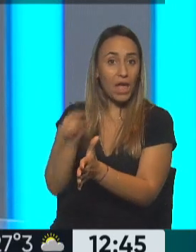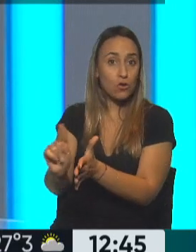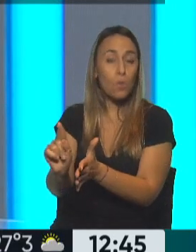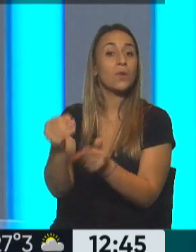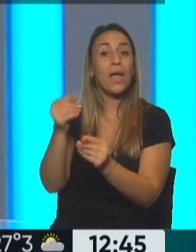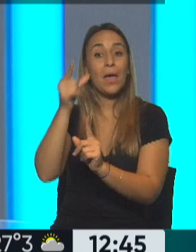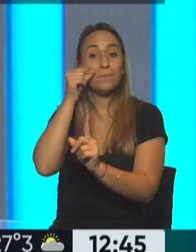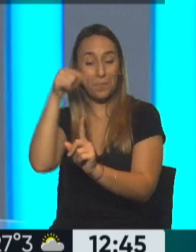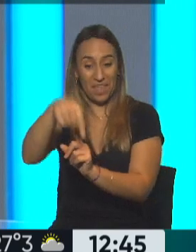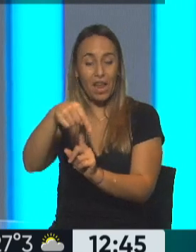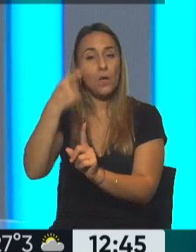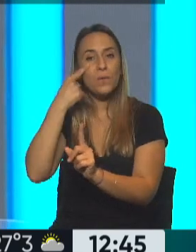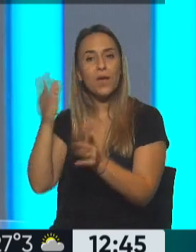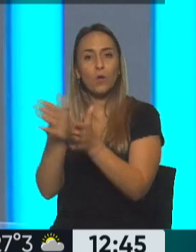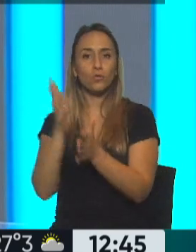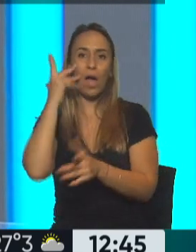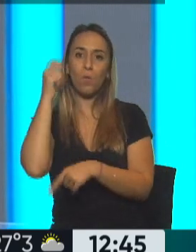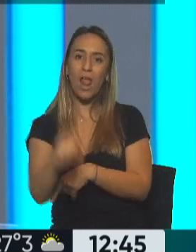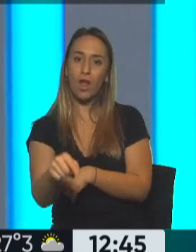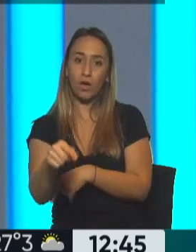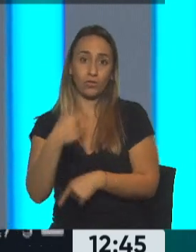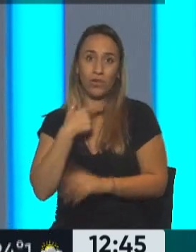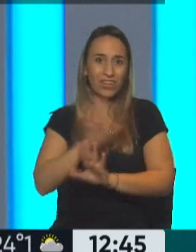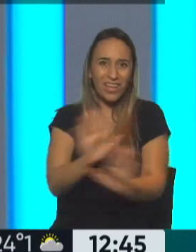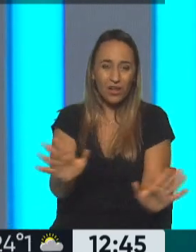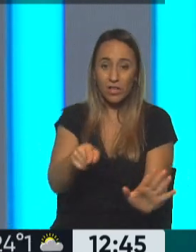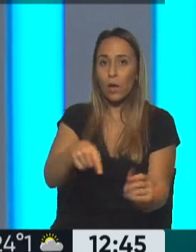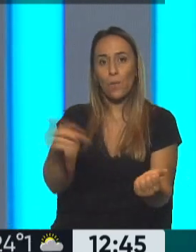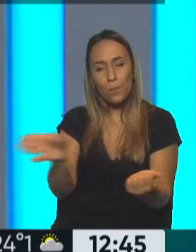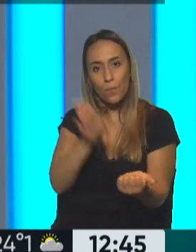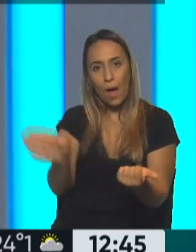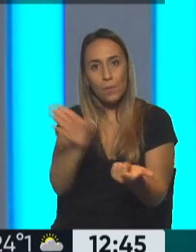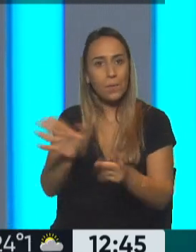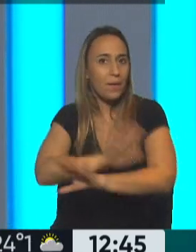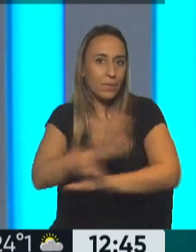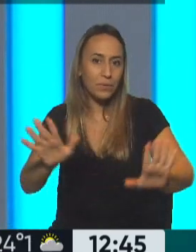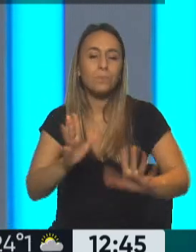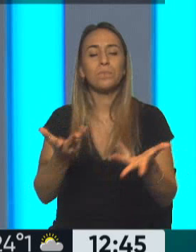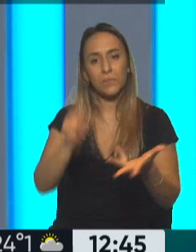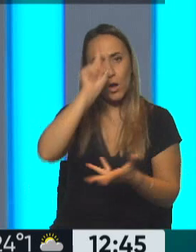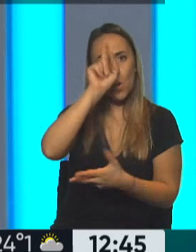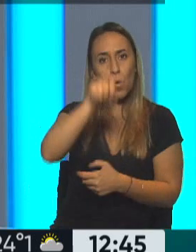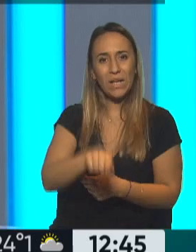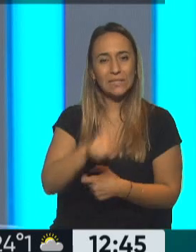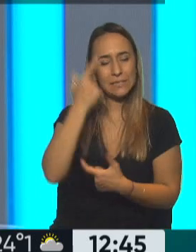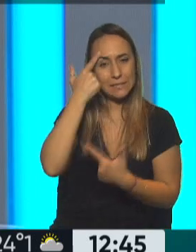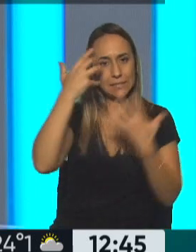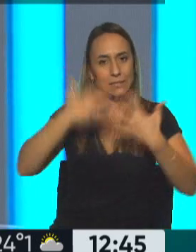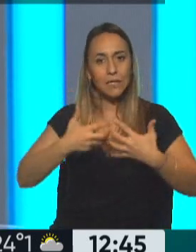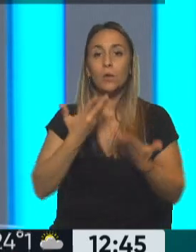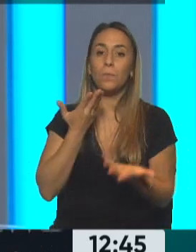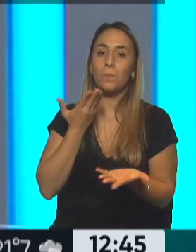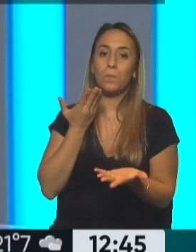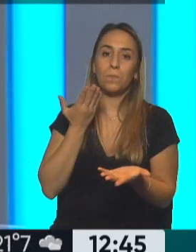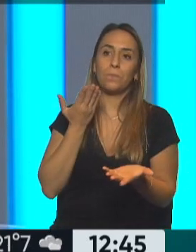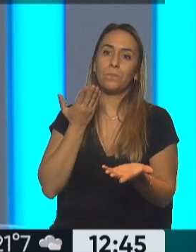con su padre, con el abusador. Entonces ella dice, no quiero que vaya más la nena. A partir de ahí una jueza está pidiendo